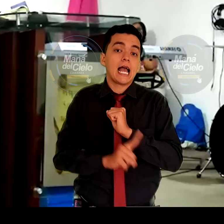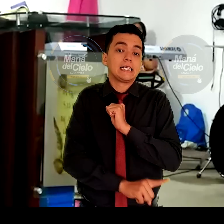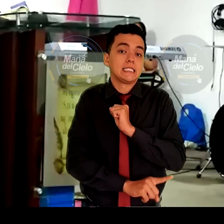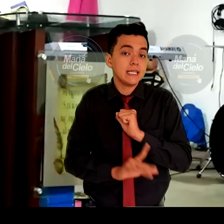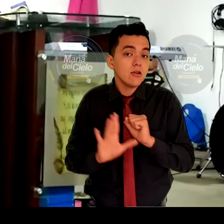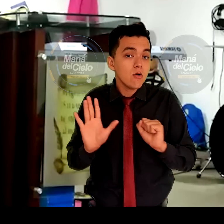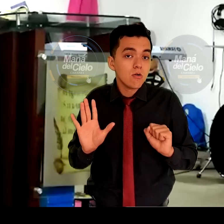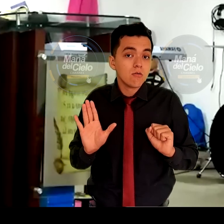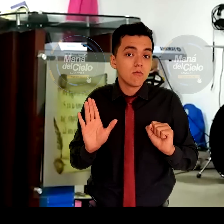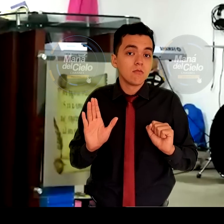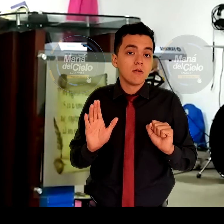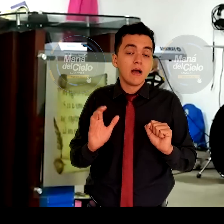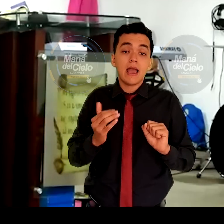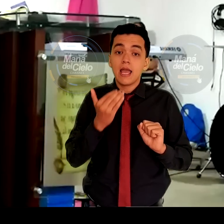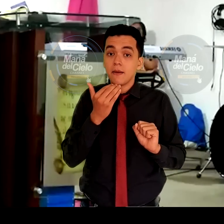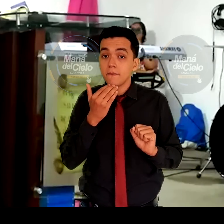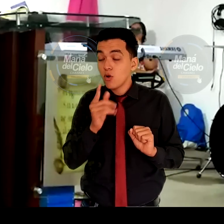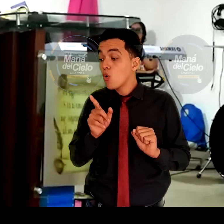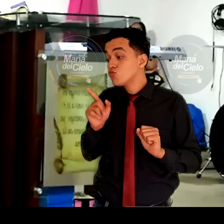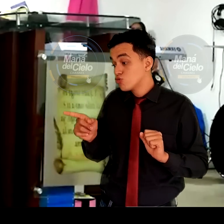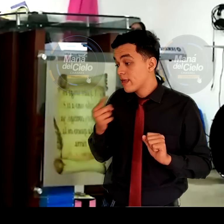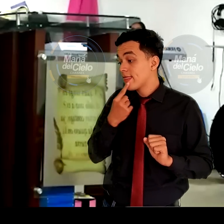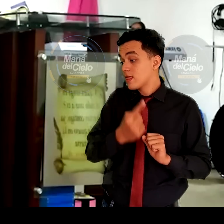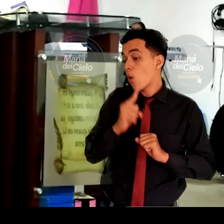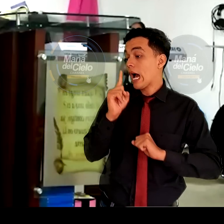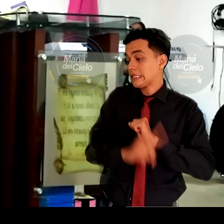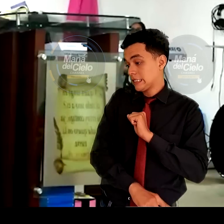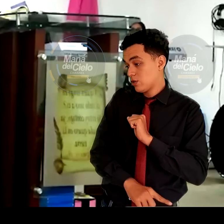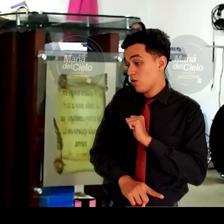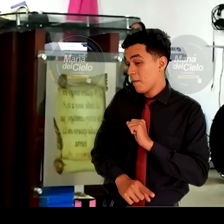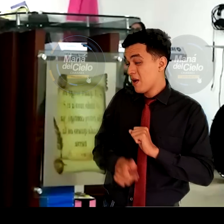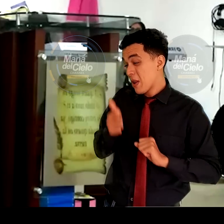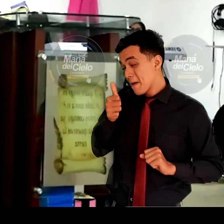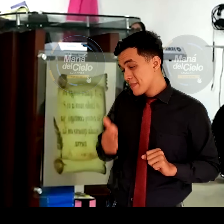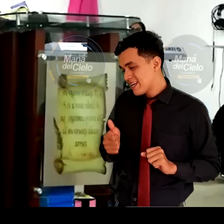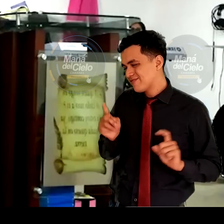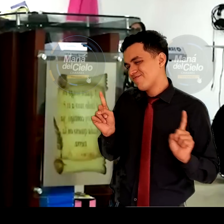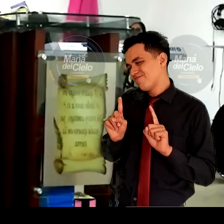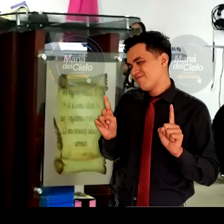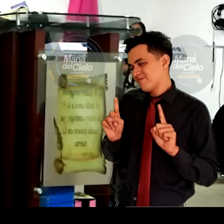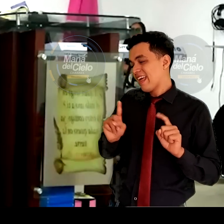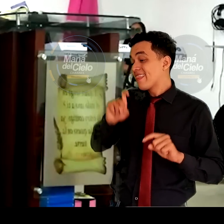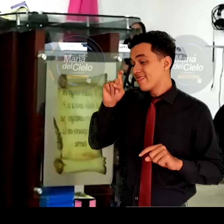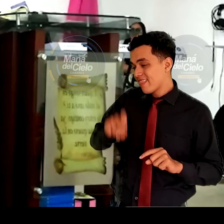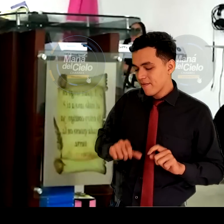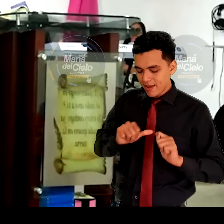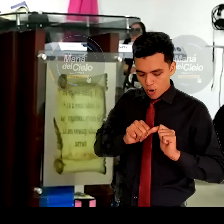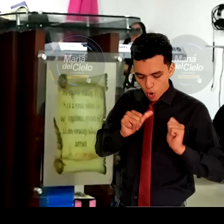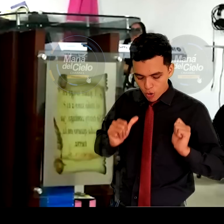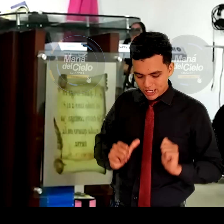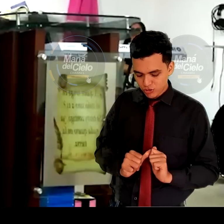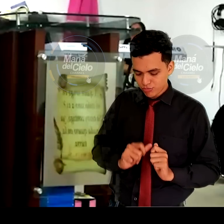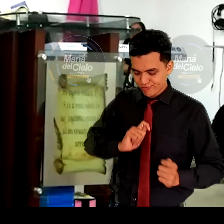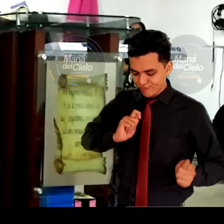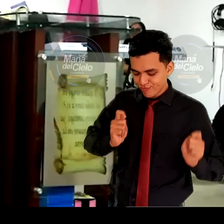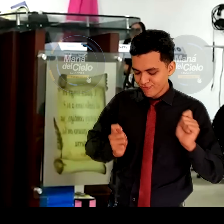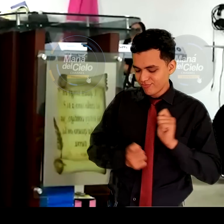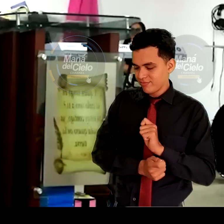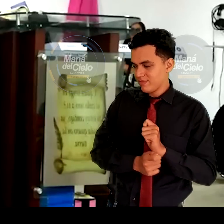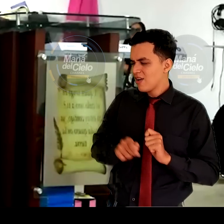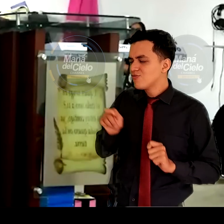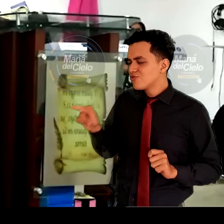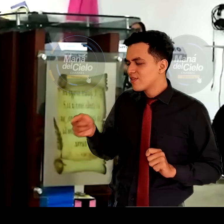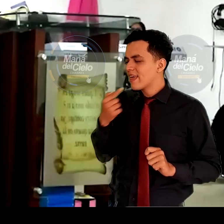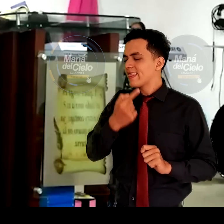mal está aquí. Si el Señor no hace la obra, aquí no va a pasar nada. Papi, ¿por qué no hacemos una cosa? Vamos a orar. Retira eso del